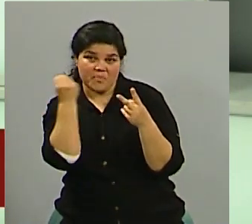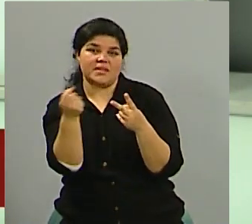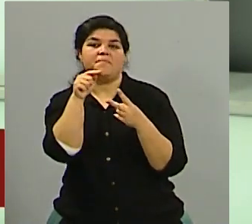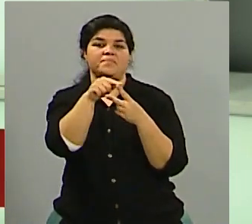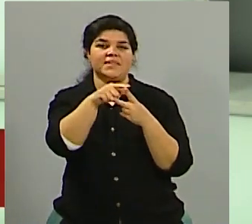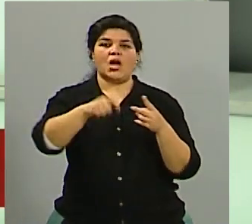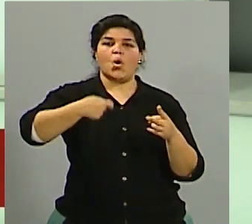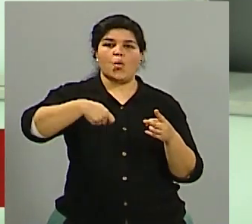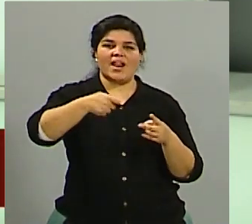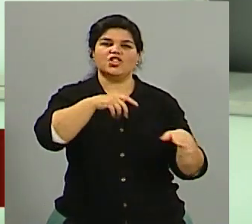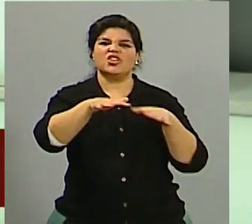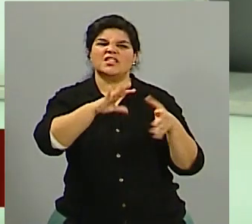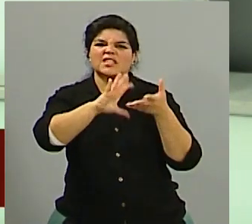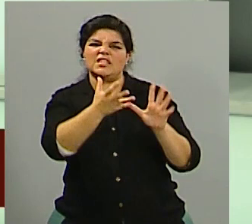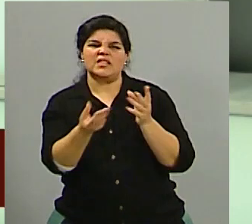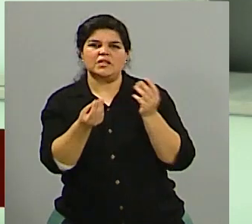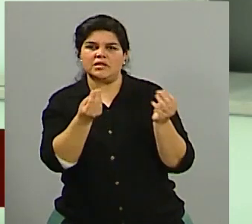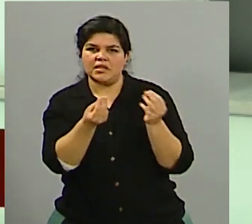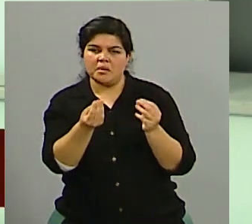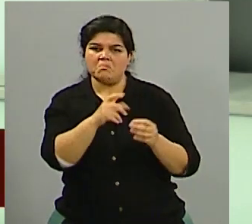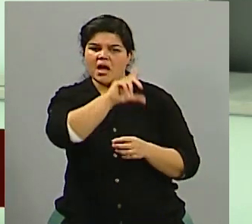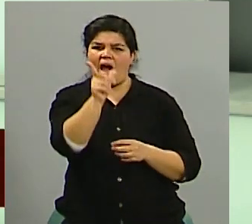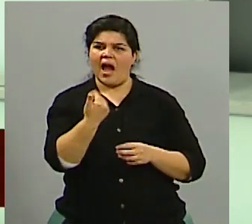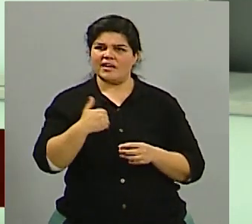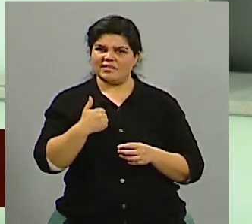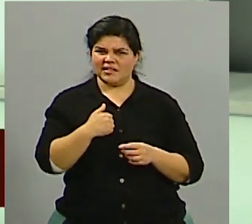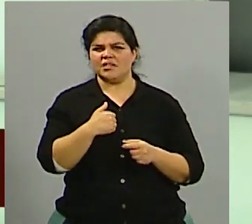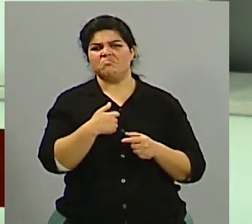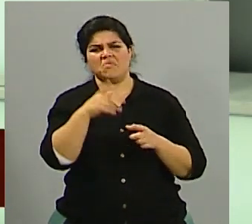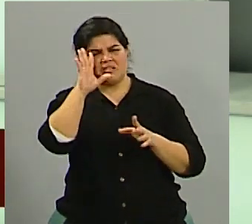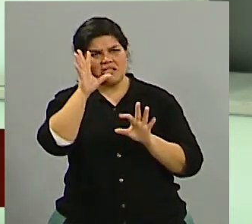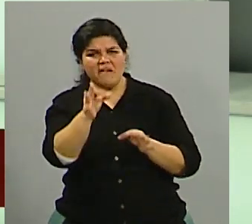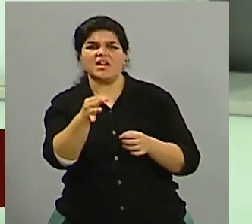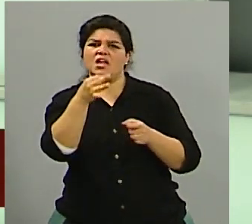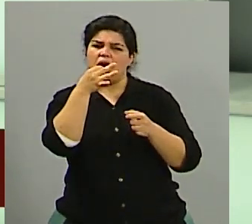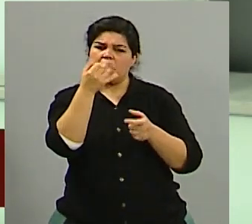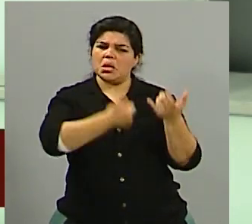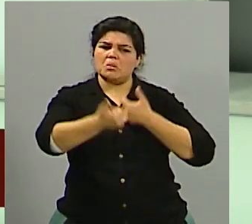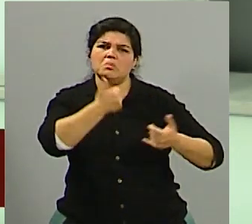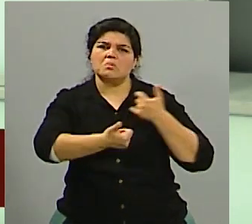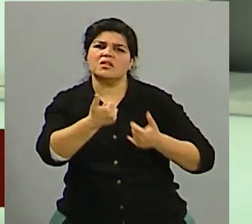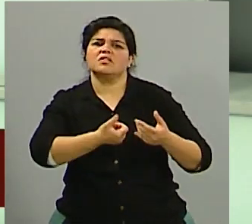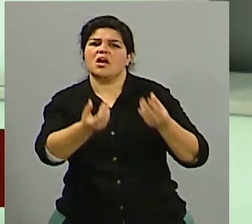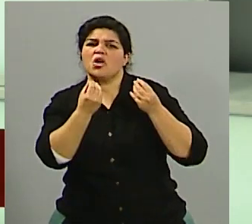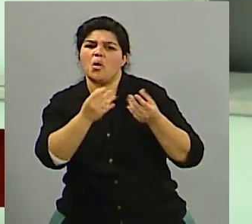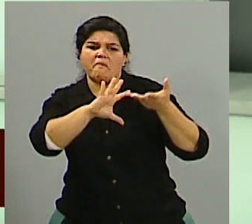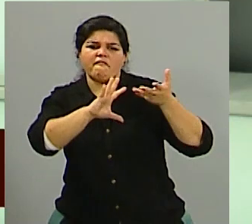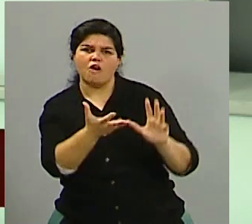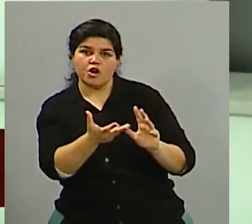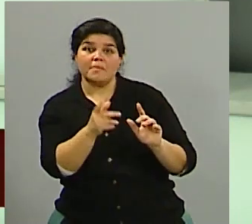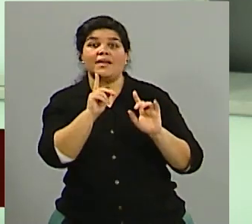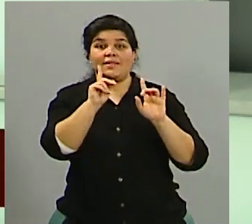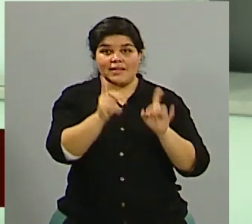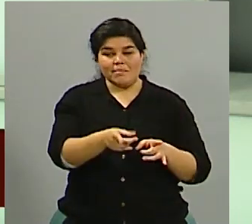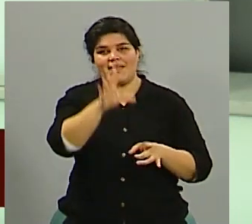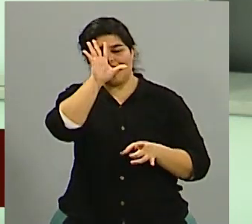sistema jubilatorio argentino. Vamos a hacer un repaso de cómo es el sistema para que entendamos lo que está sucediendo en cuanto a la